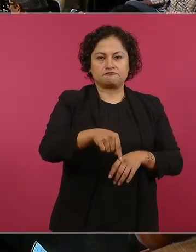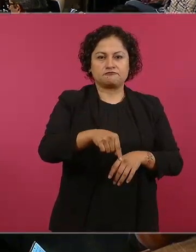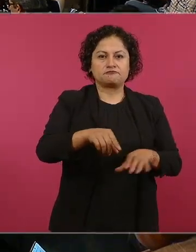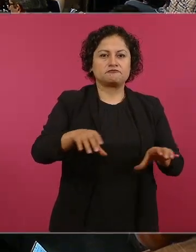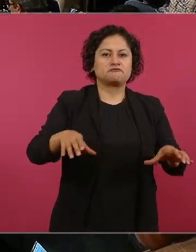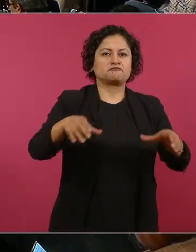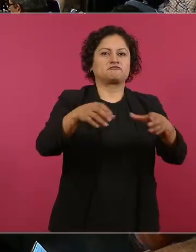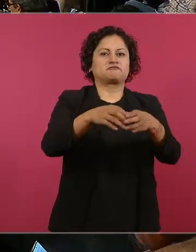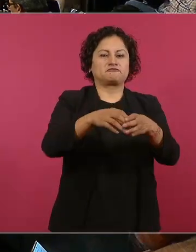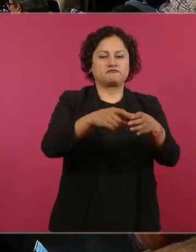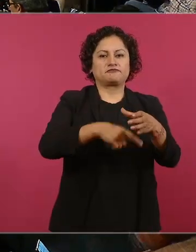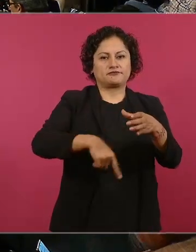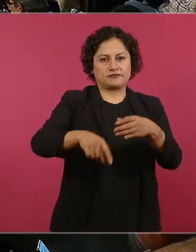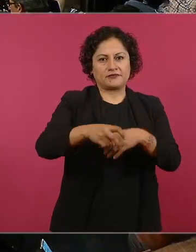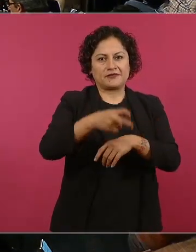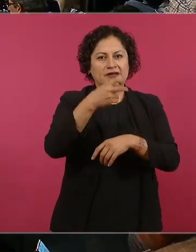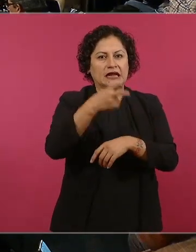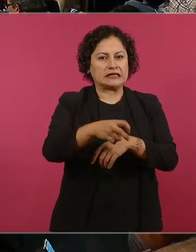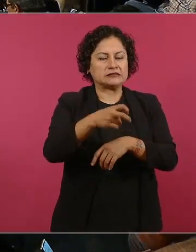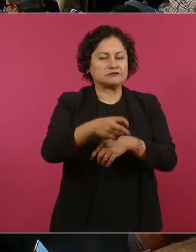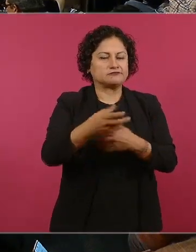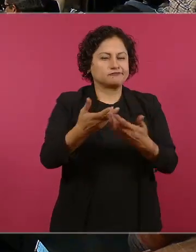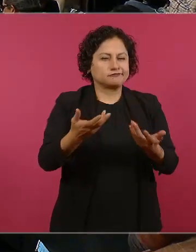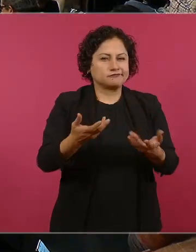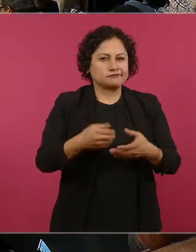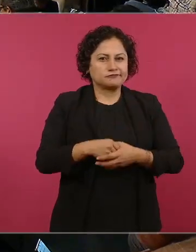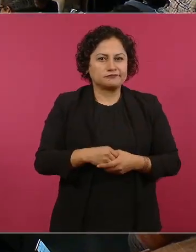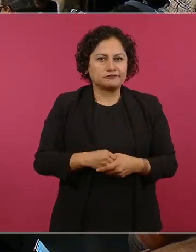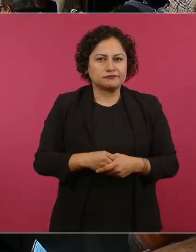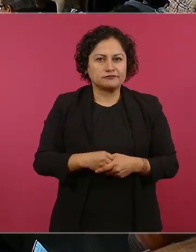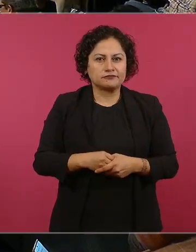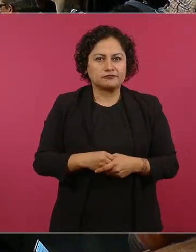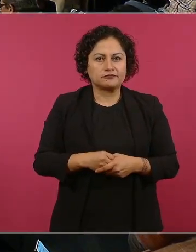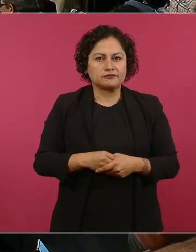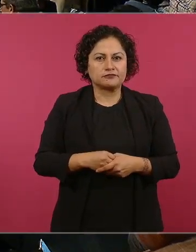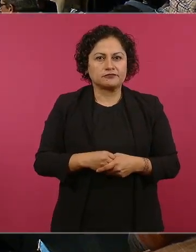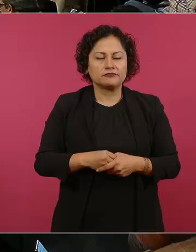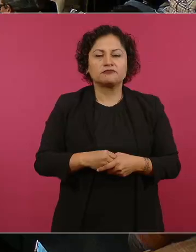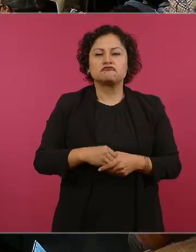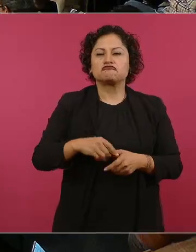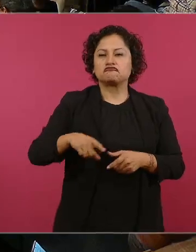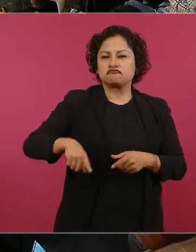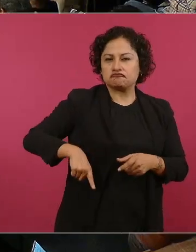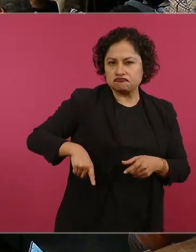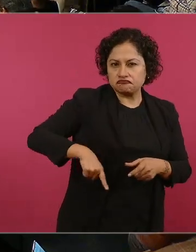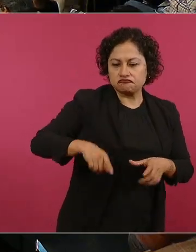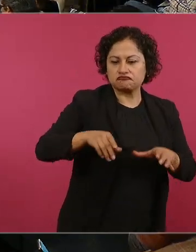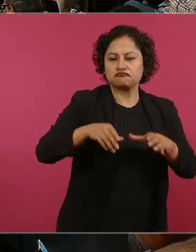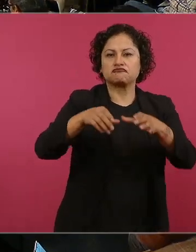otra cosa es lo que hacen en el Departamento de Justicia,